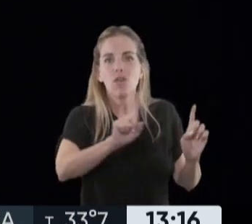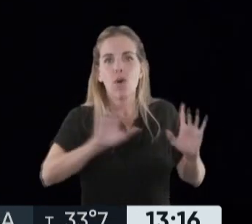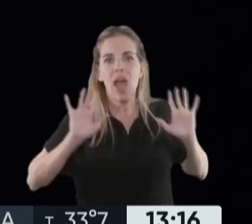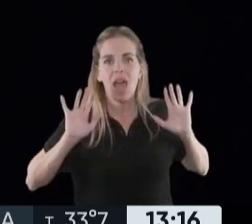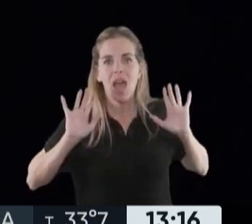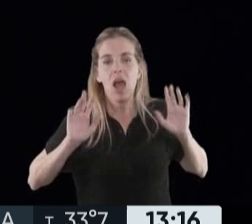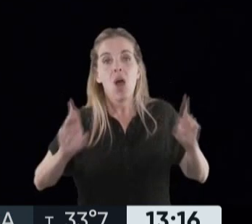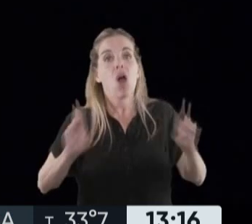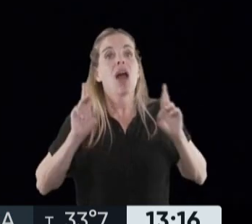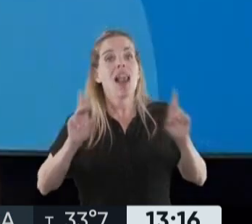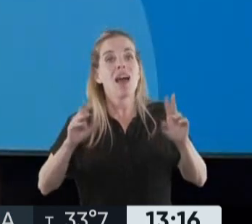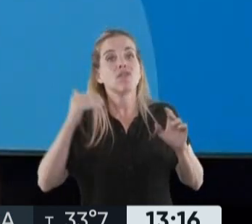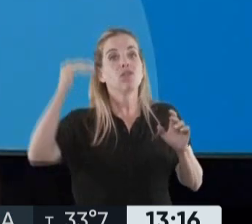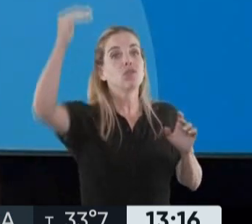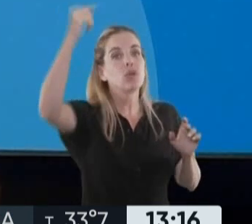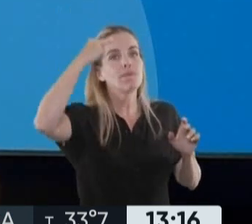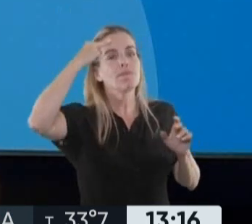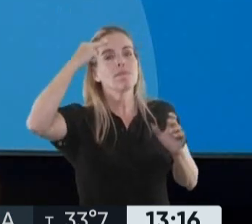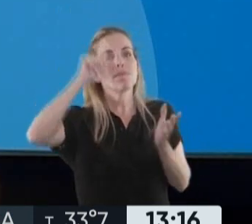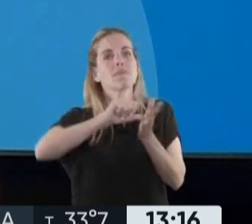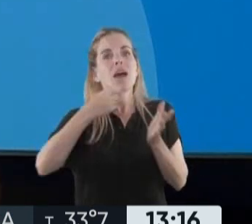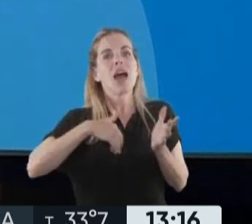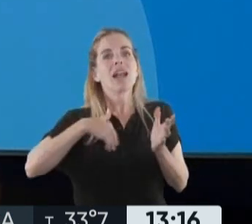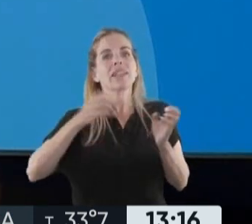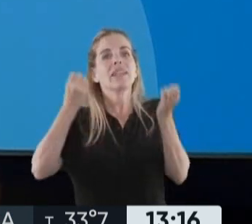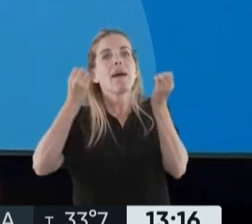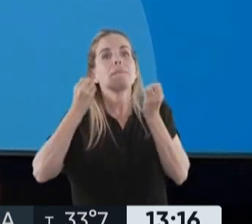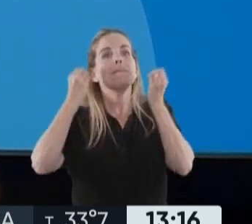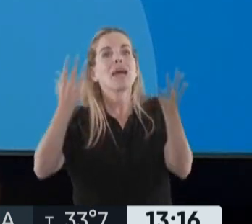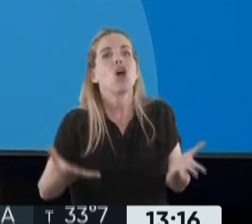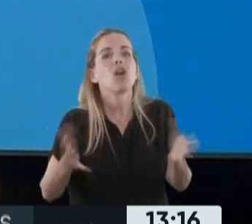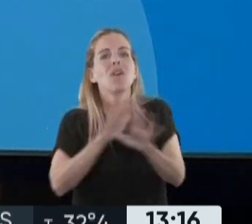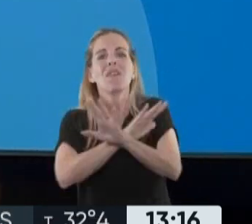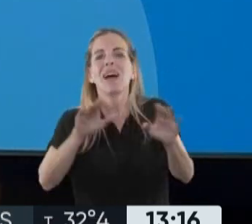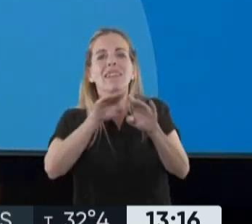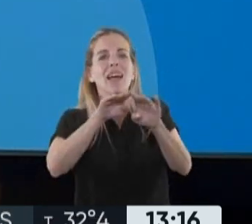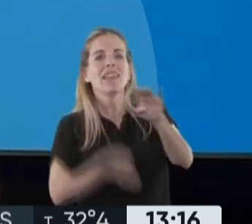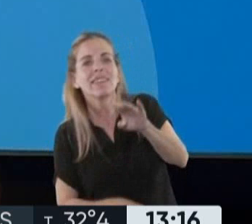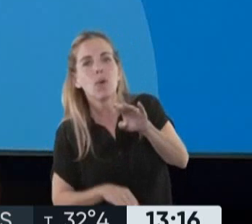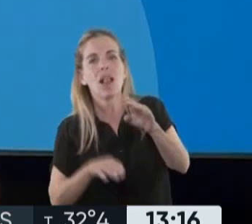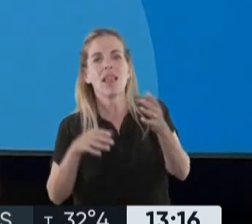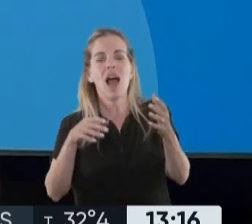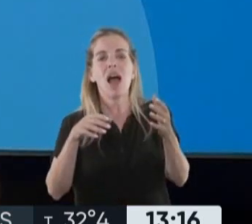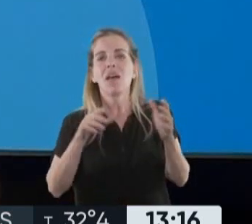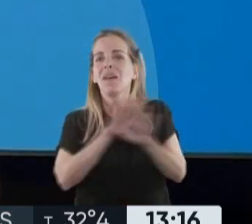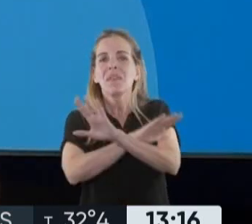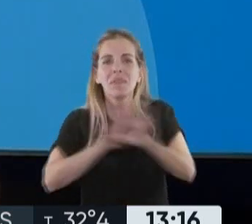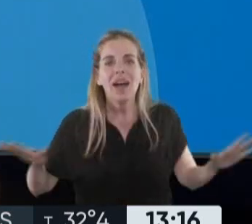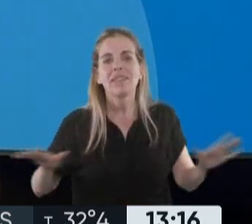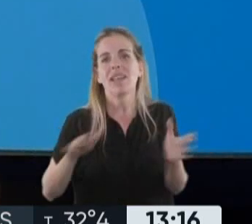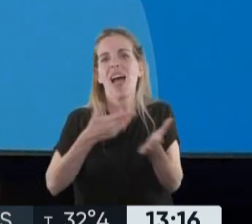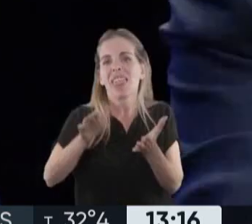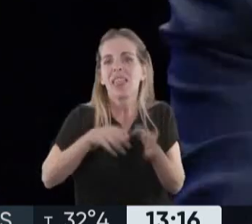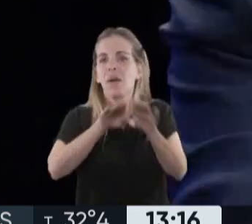un país diferente, donde tanta injusticia desaparezca, donde tanta desigualdad